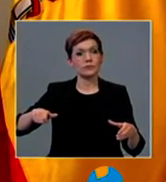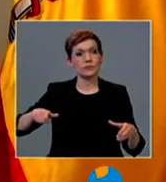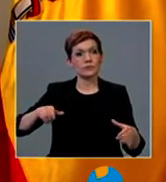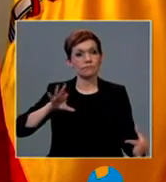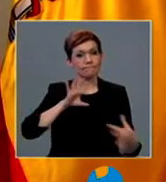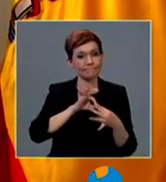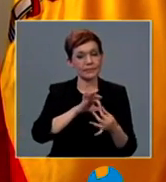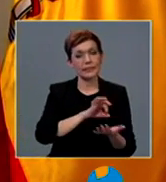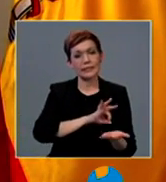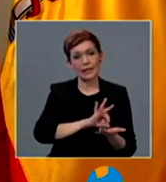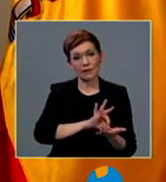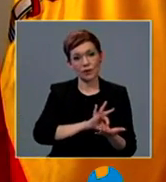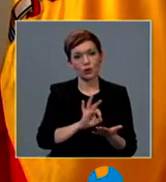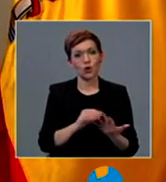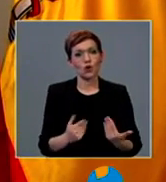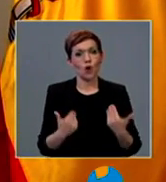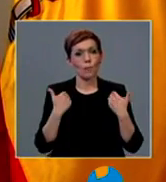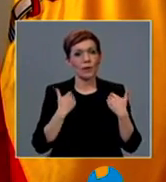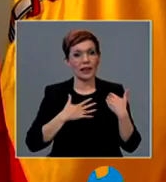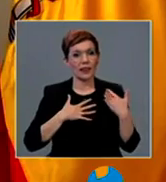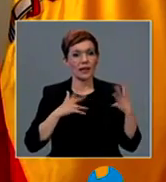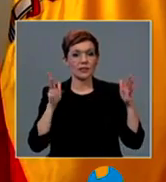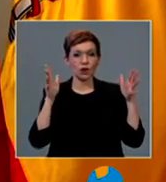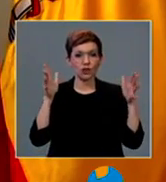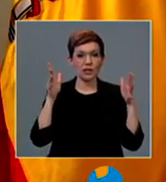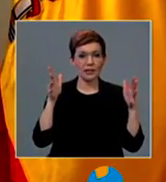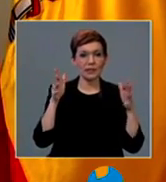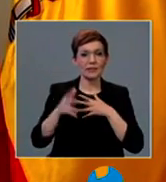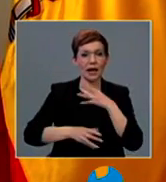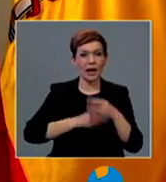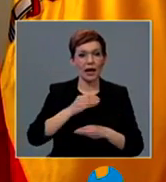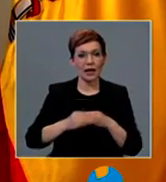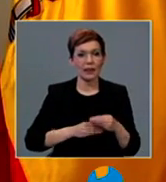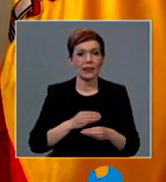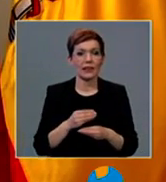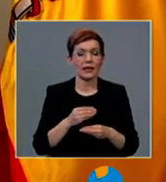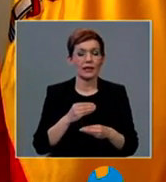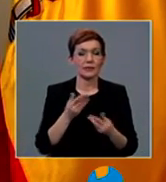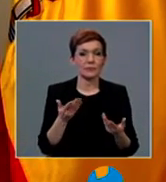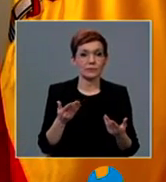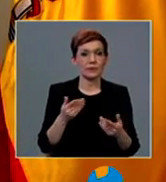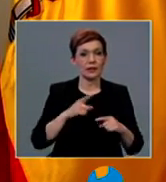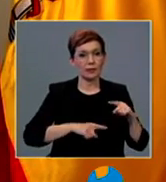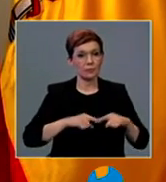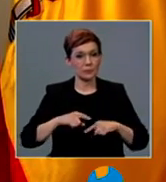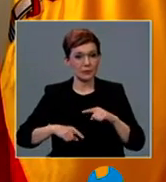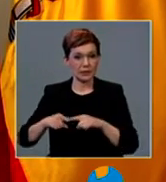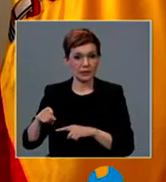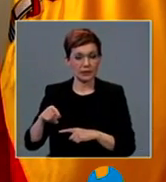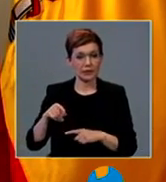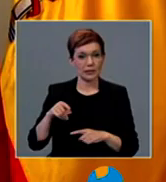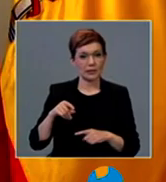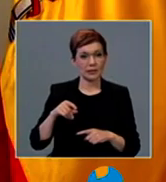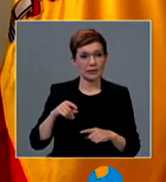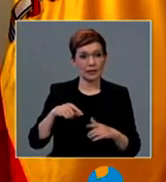servicios o algunas competencias de de las consejerías se está llevando a cabo en aras a mejorar la la gestión